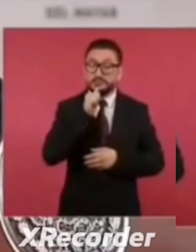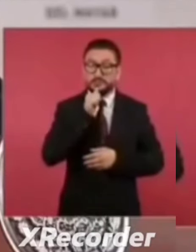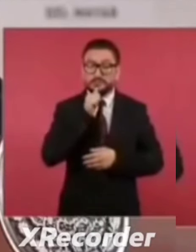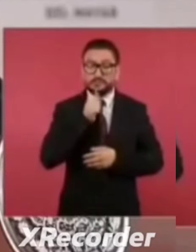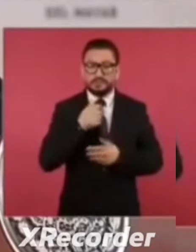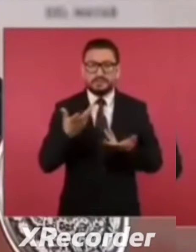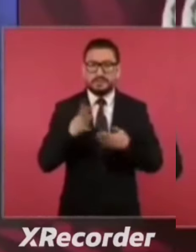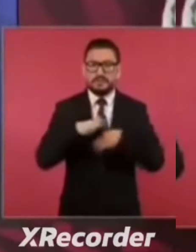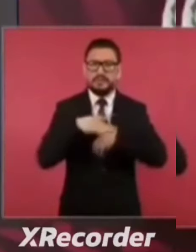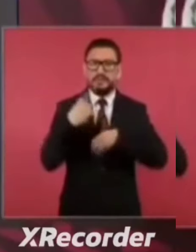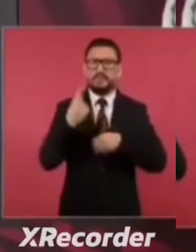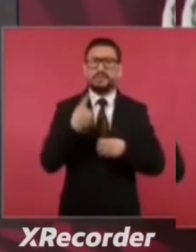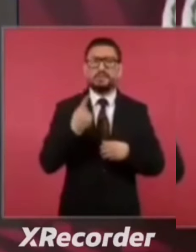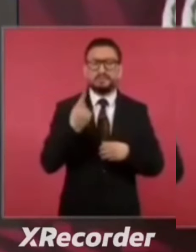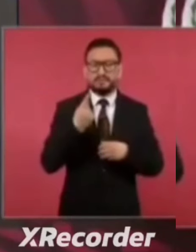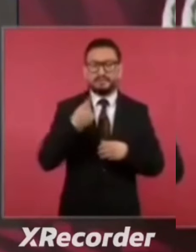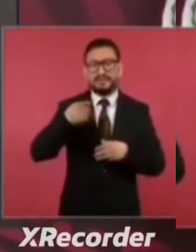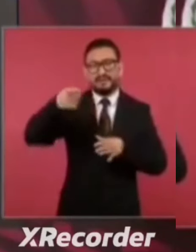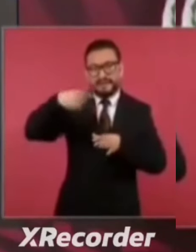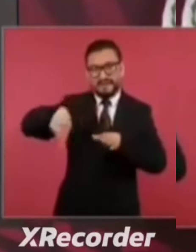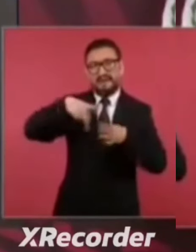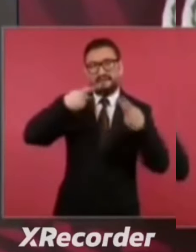porque no lo permitían.